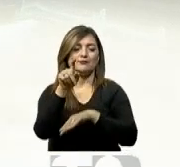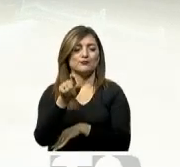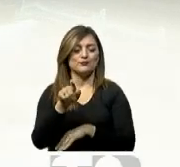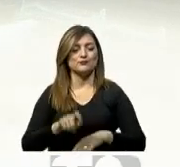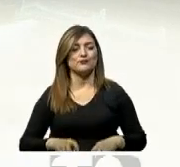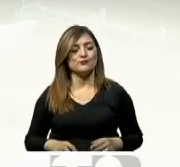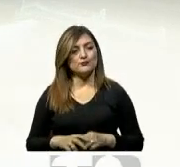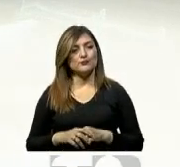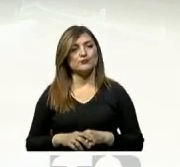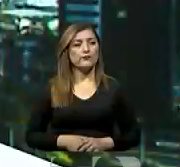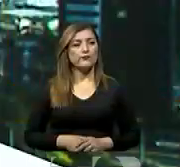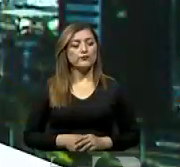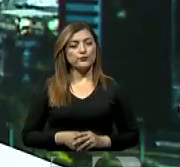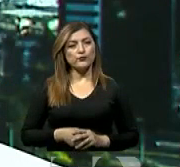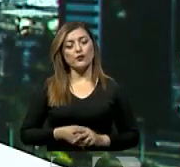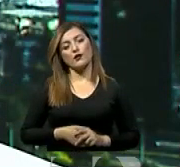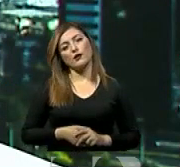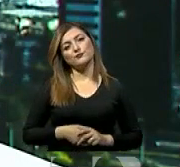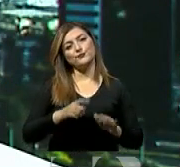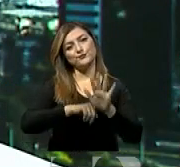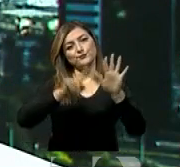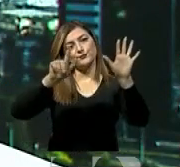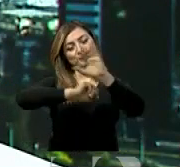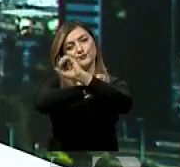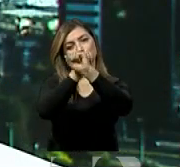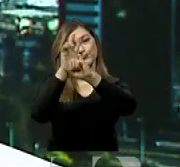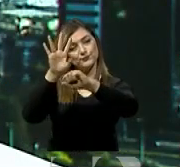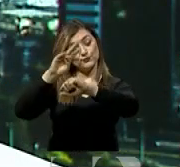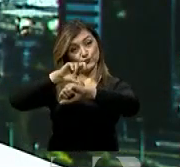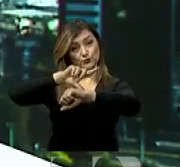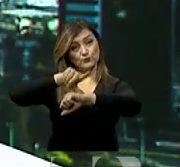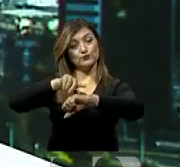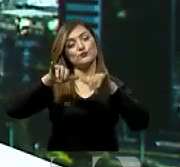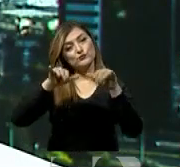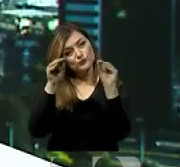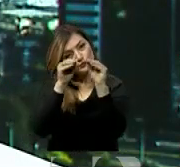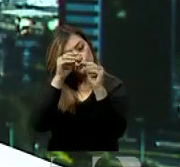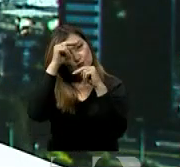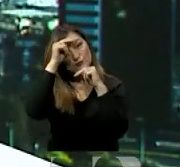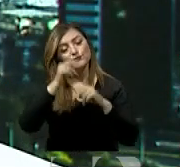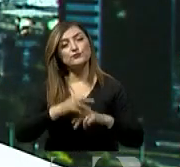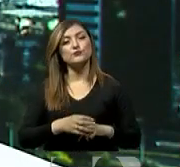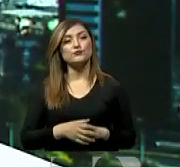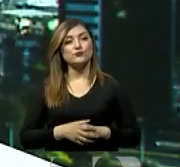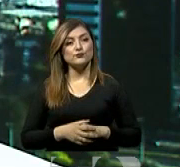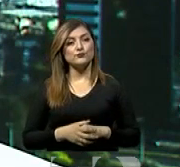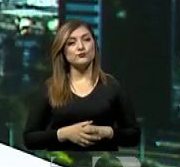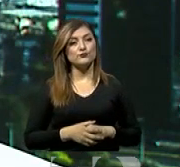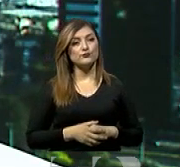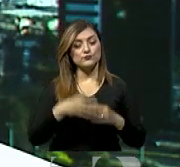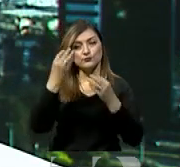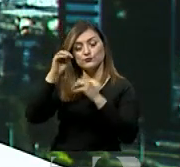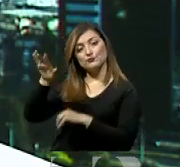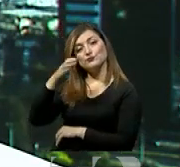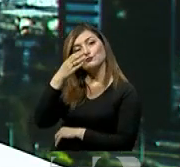poderlo resolver. No lo olvidé. 6 de la mañana con 37 minutos, continuamos con más noticias. Les contamos a continuación que en